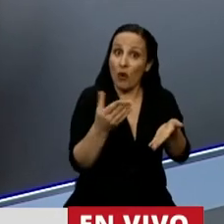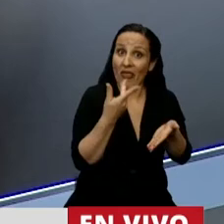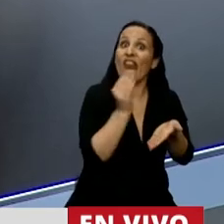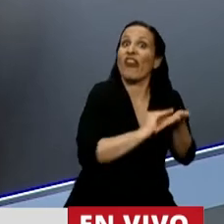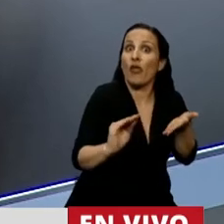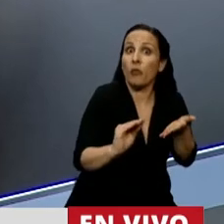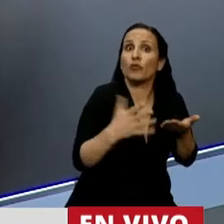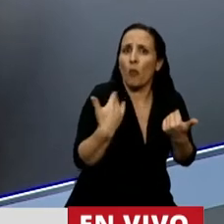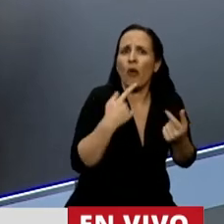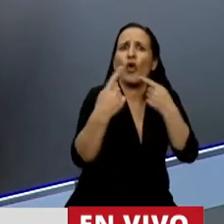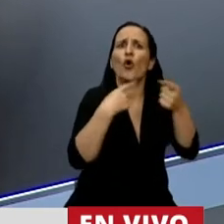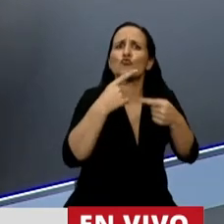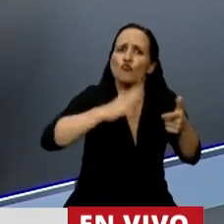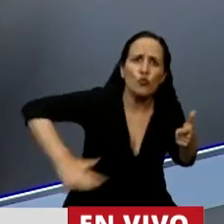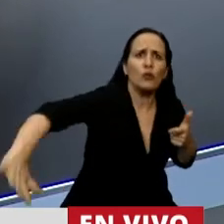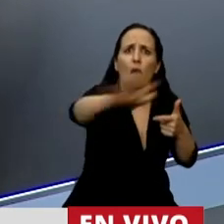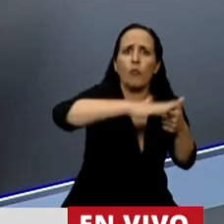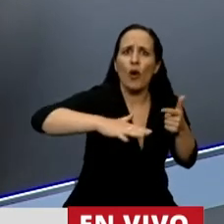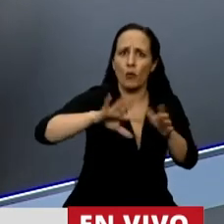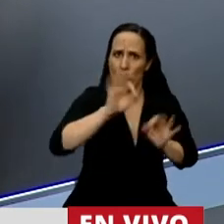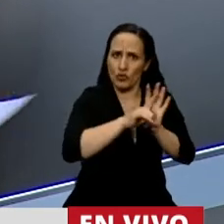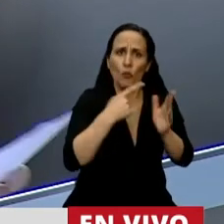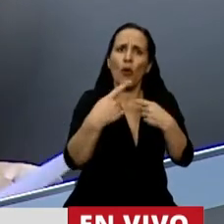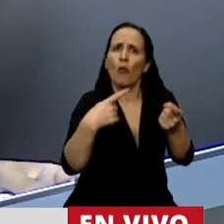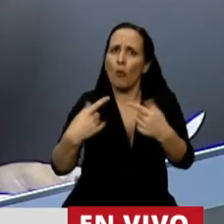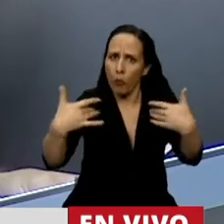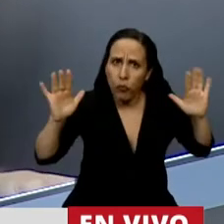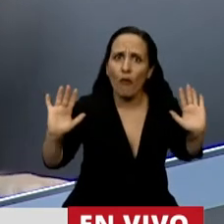podría someter a consulta popular un proyecto de ley.